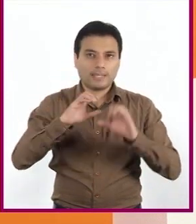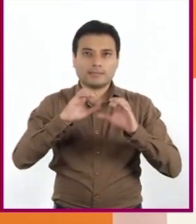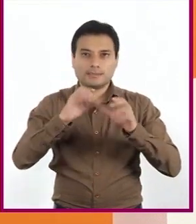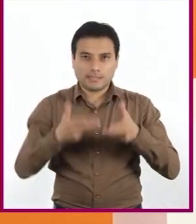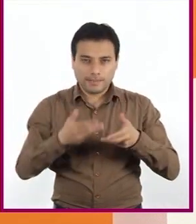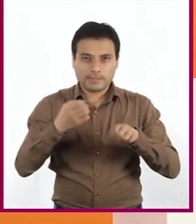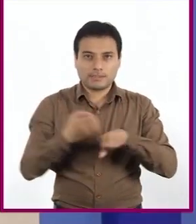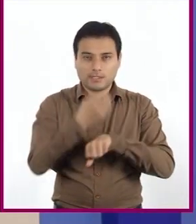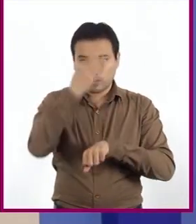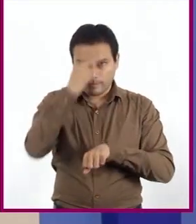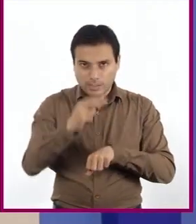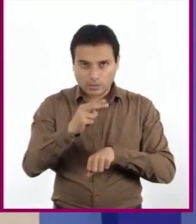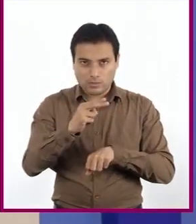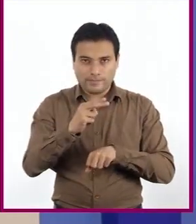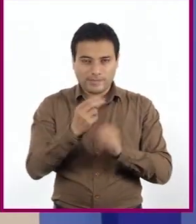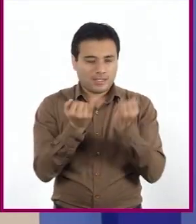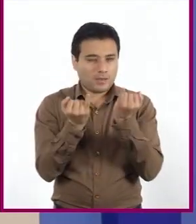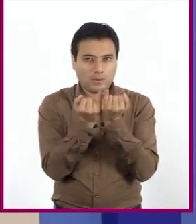el Estado de México.